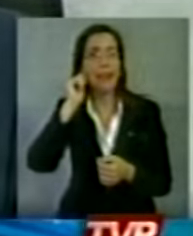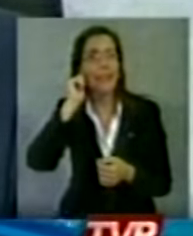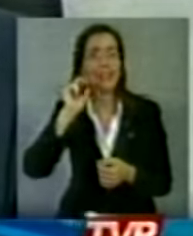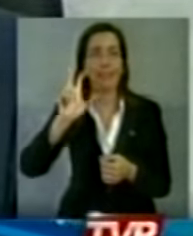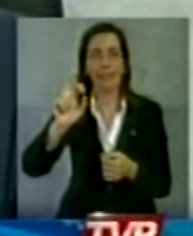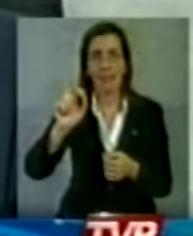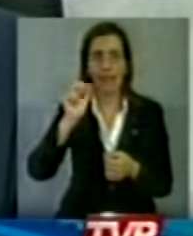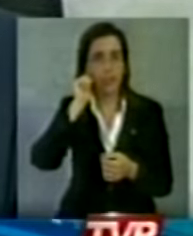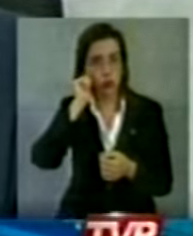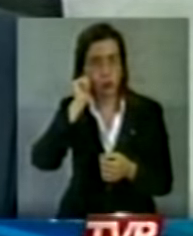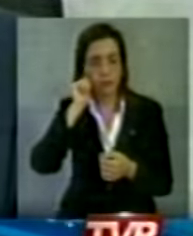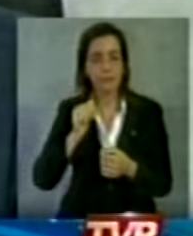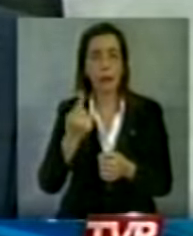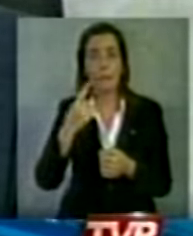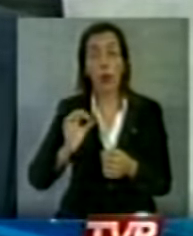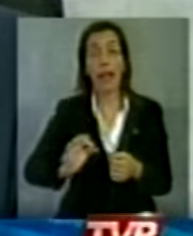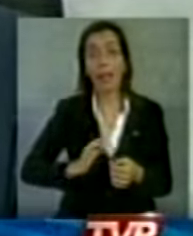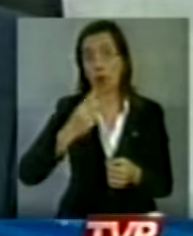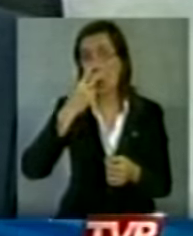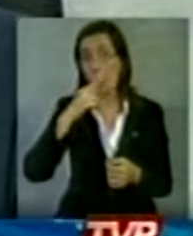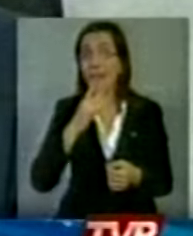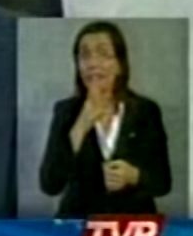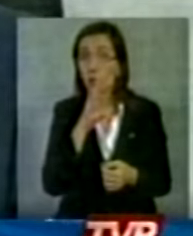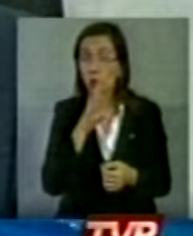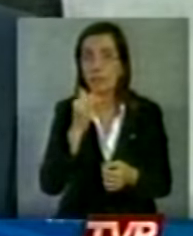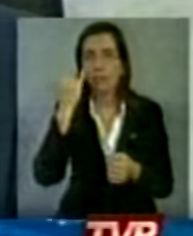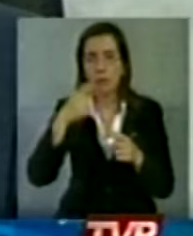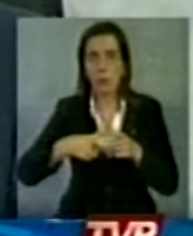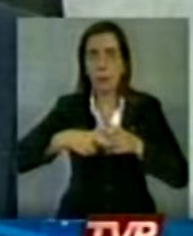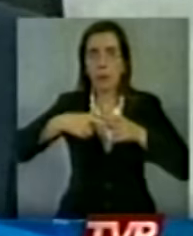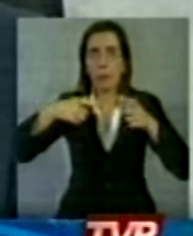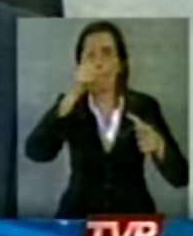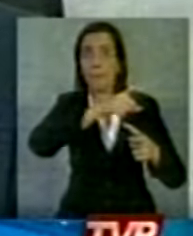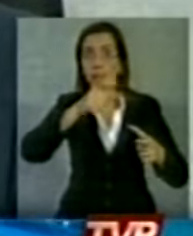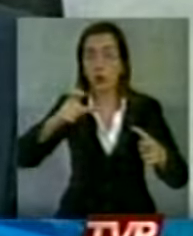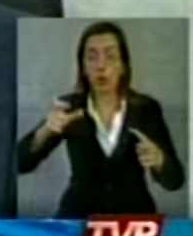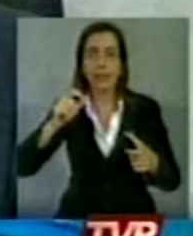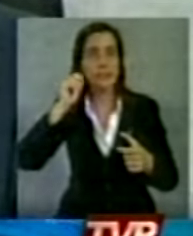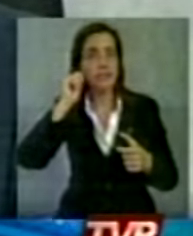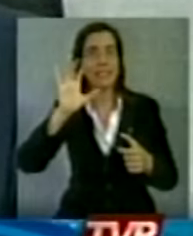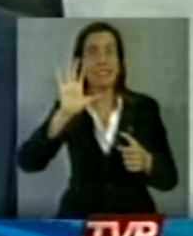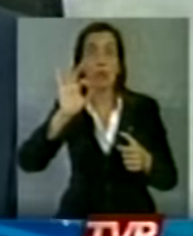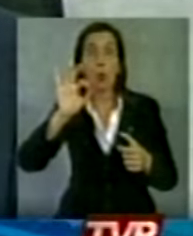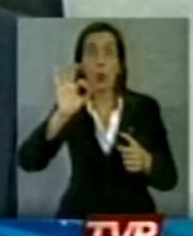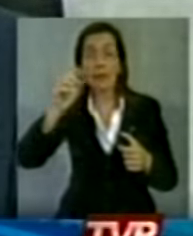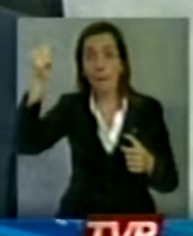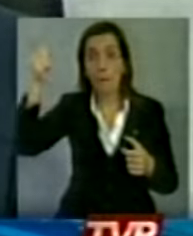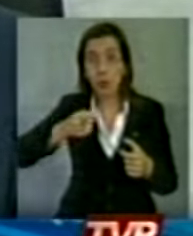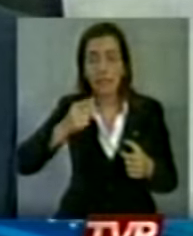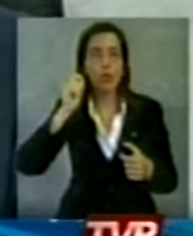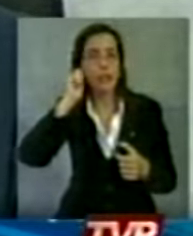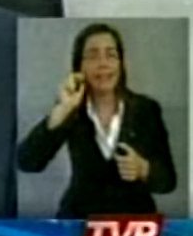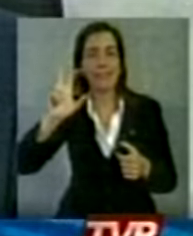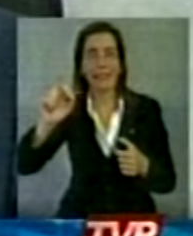30 años. En el 2014, casi el 50% tiene más de 30 años.